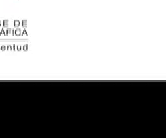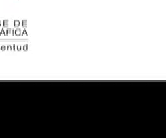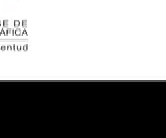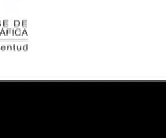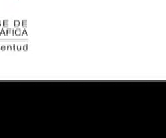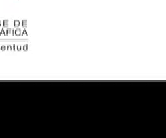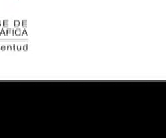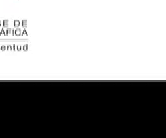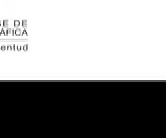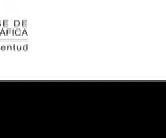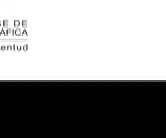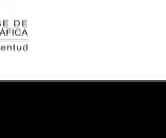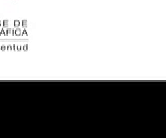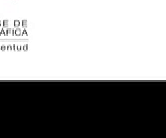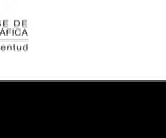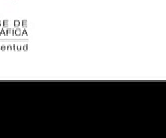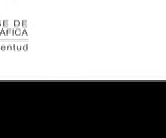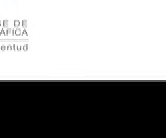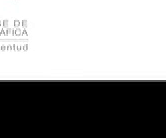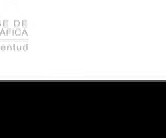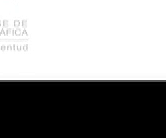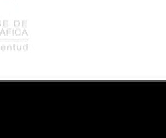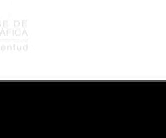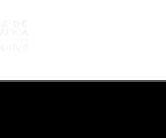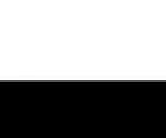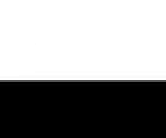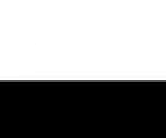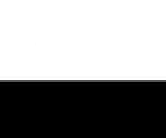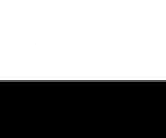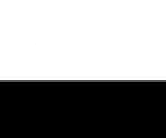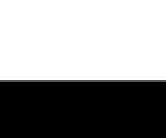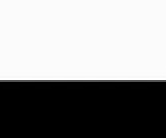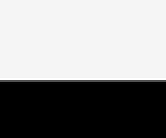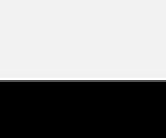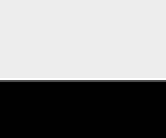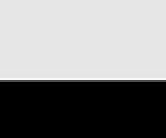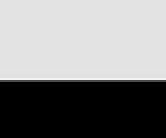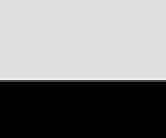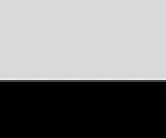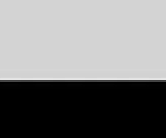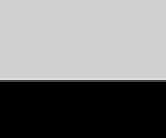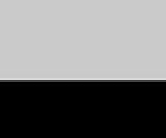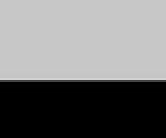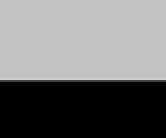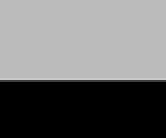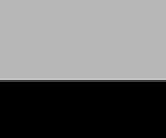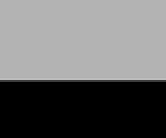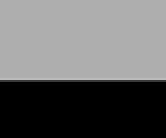Oh. Soy hombre de otro tiempo. Oh.